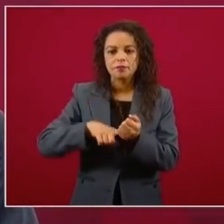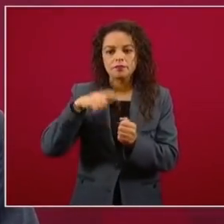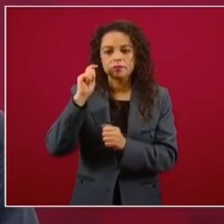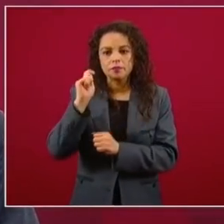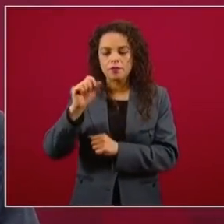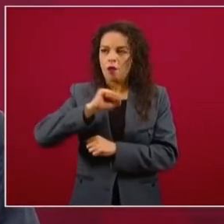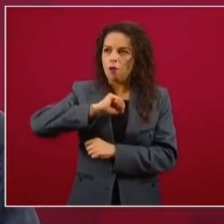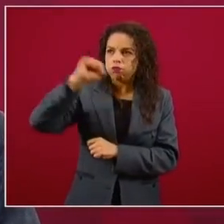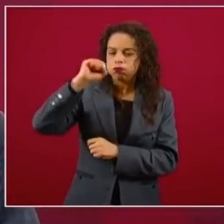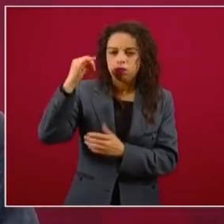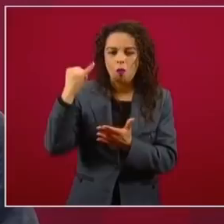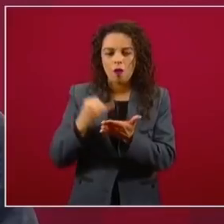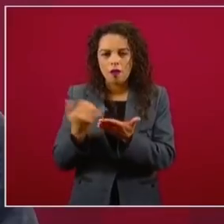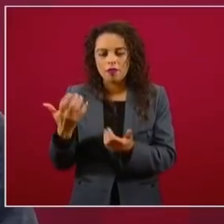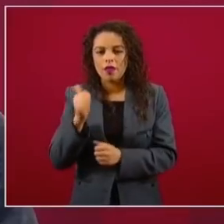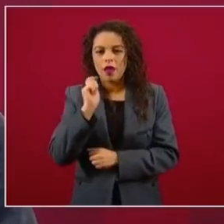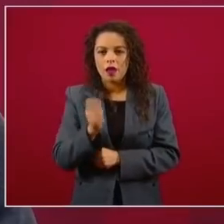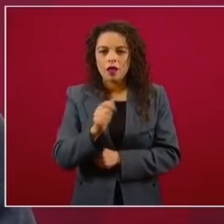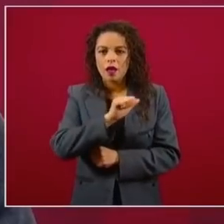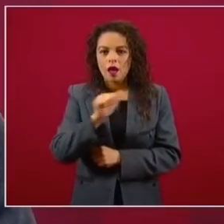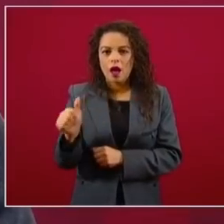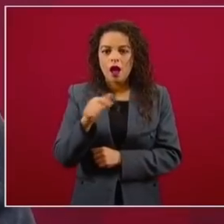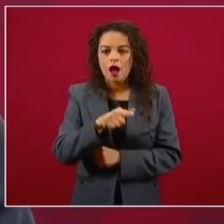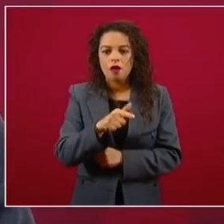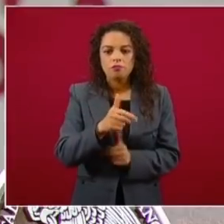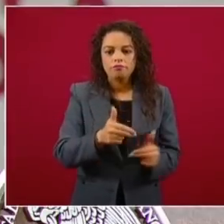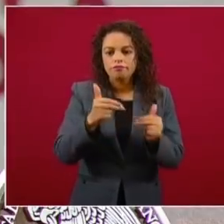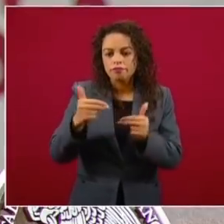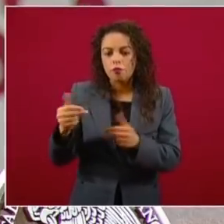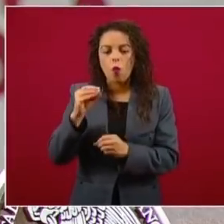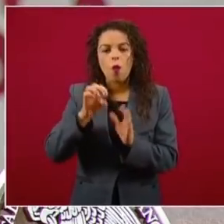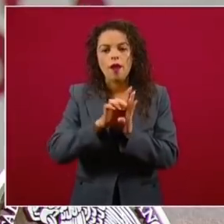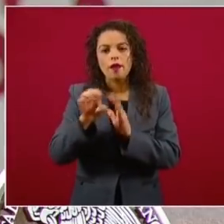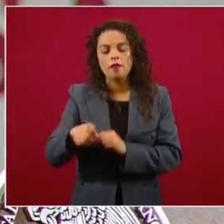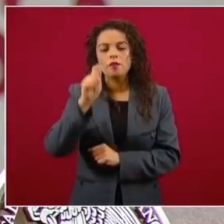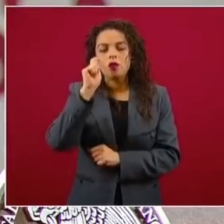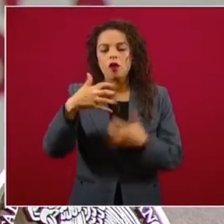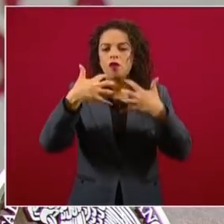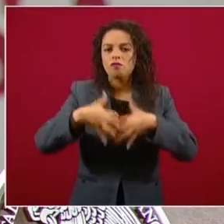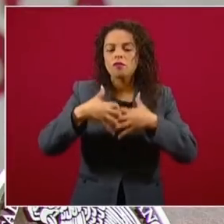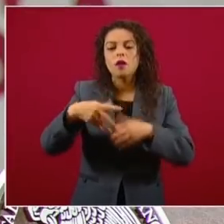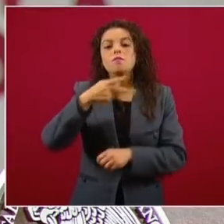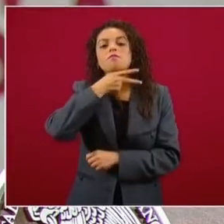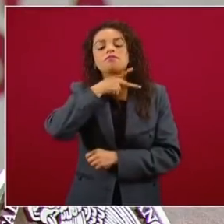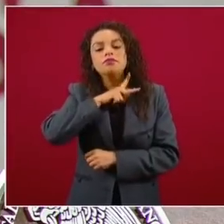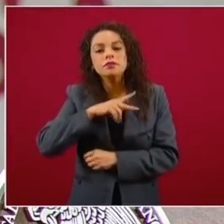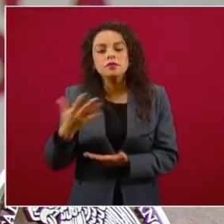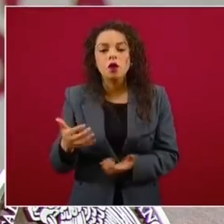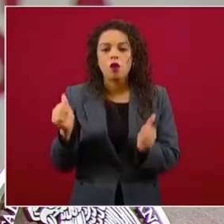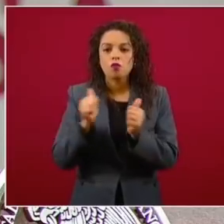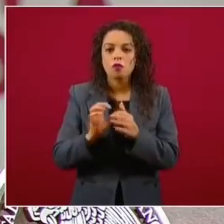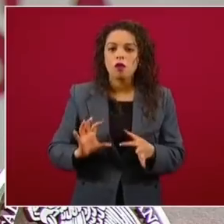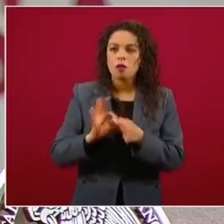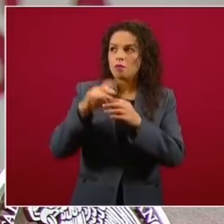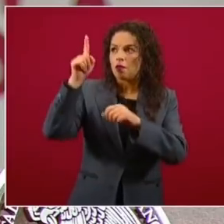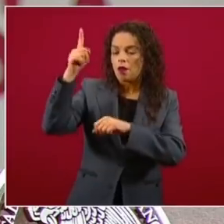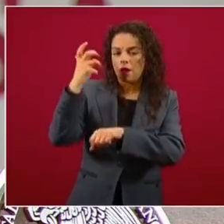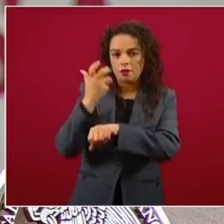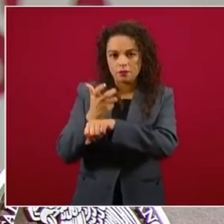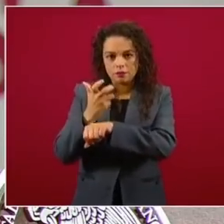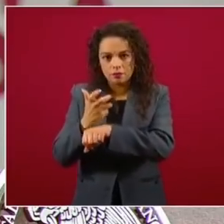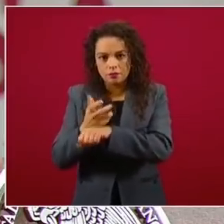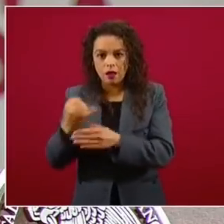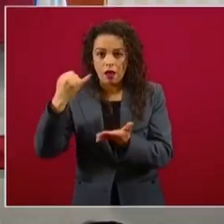variables importantes para las finanzas públicas, como por ejemplo el precio del petróleo, la actividad económica en Estados Unidos, las tasas de interés de las